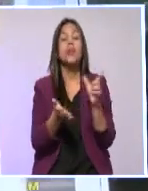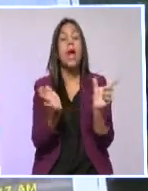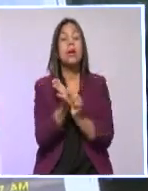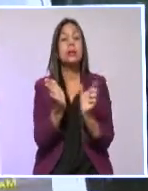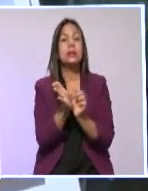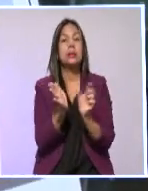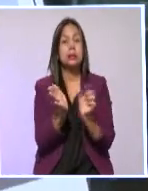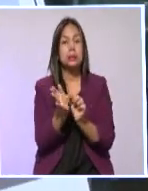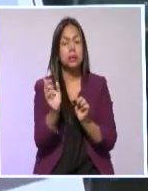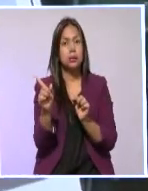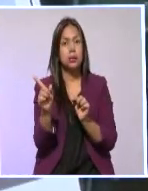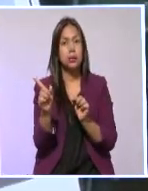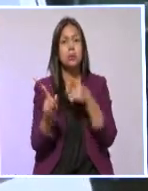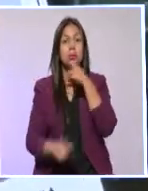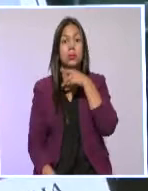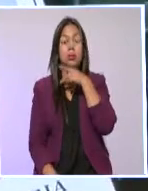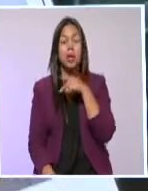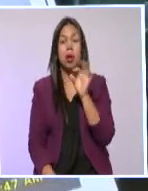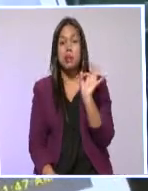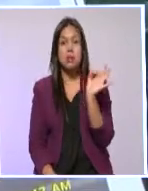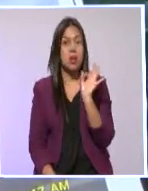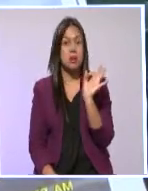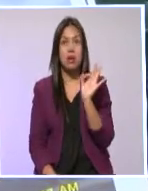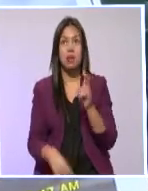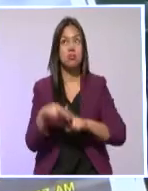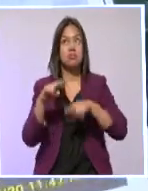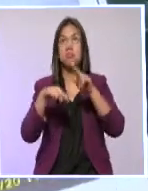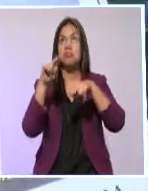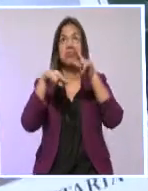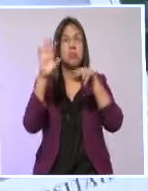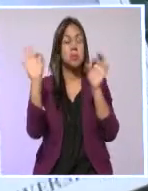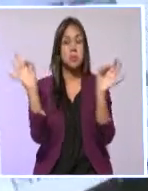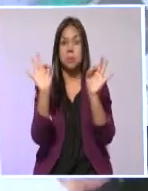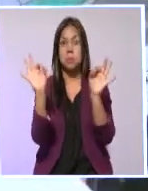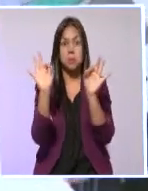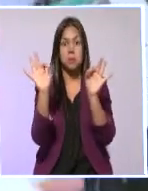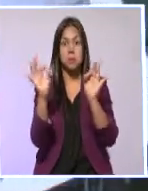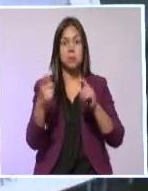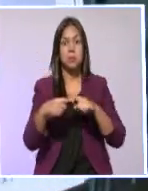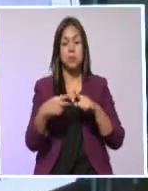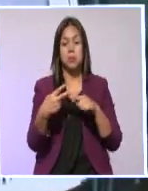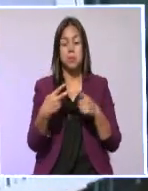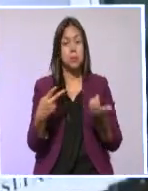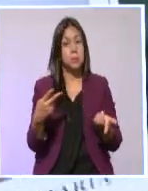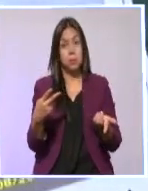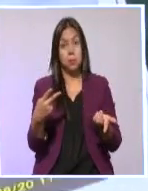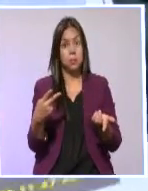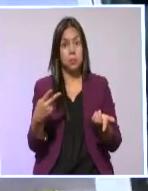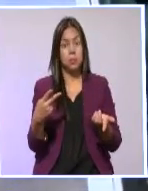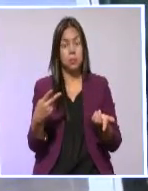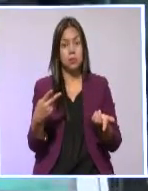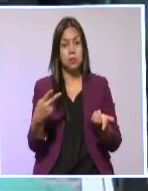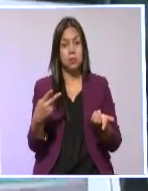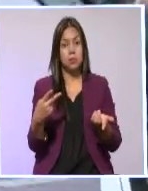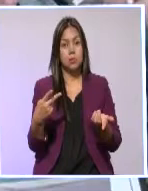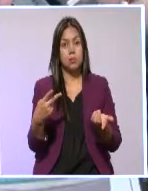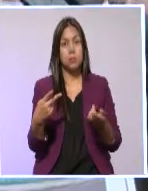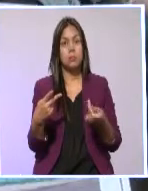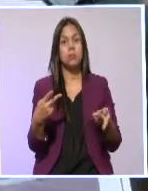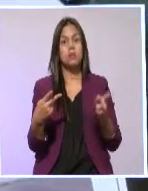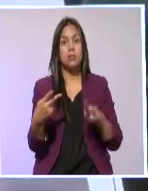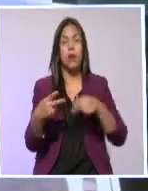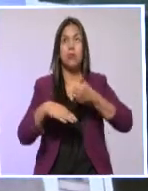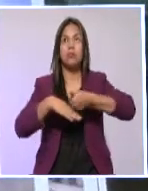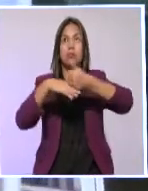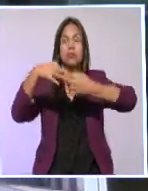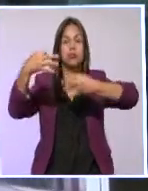Puerto Viejo no ha sido reconstruido. A ver si lo voy a ayudar. Muchas gracias. ¿Cuál es más? En la judicatura